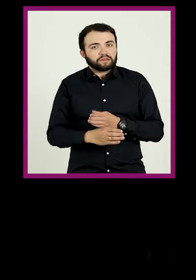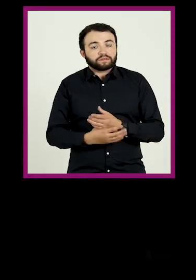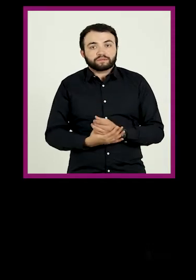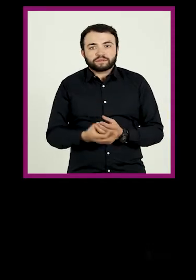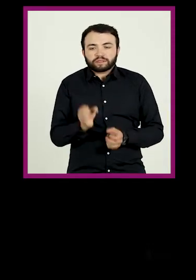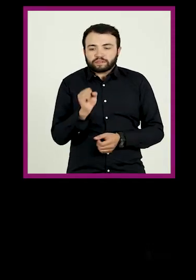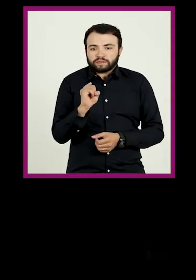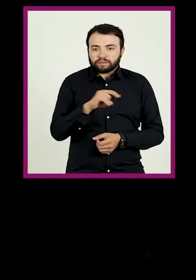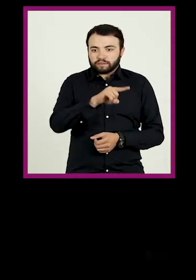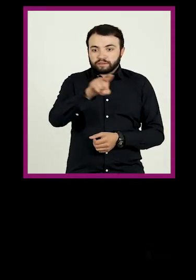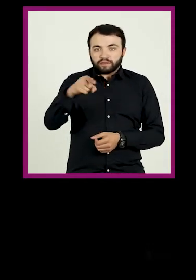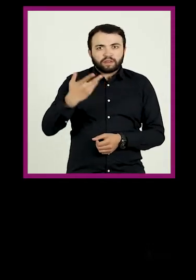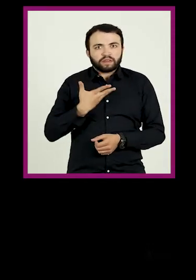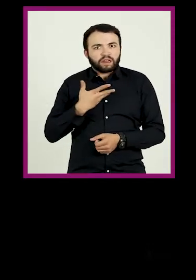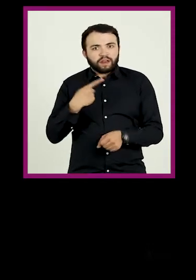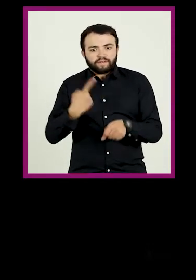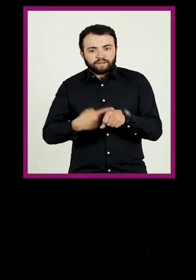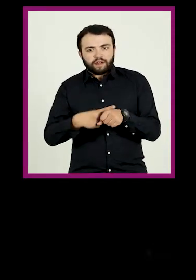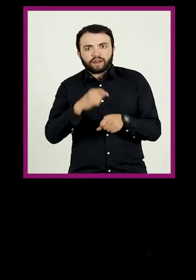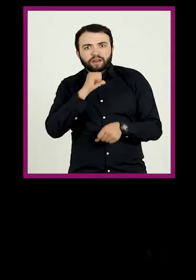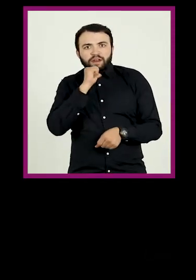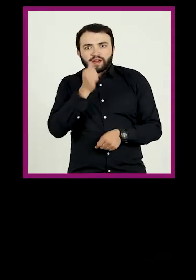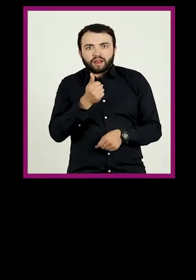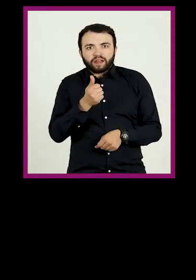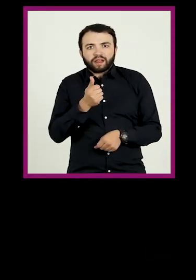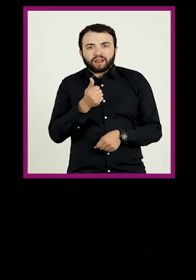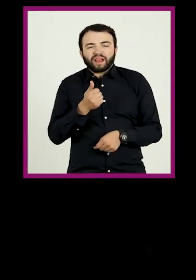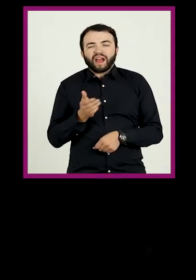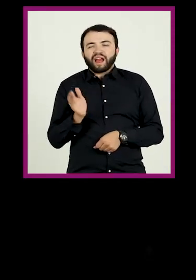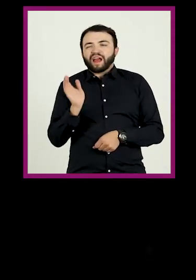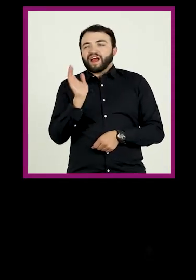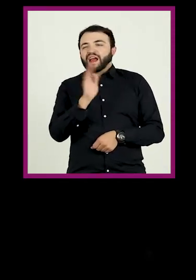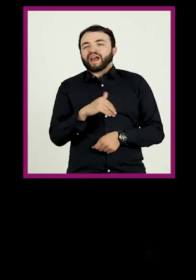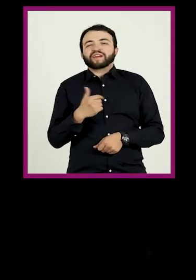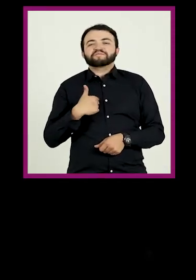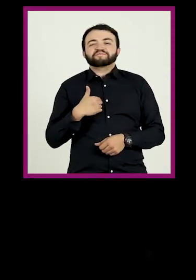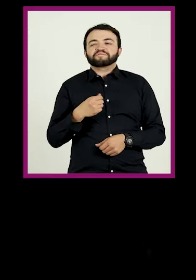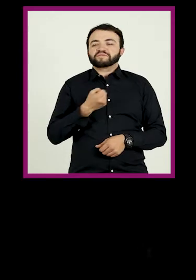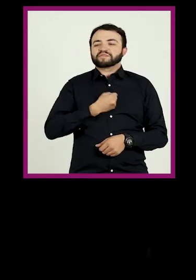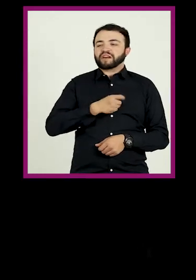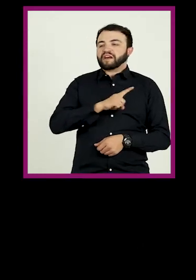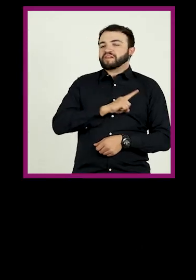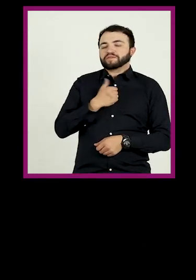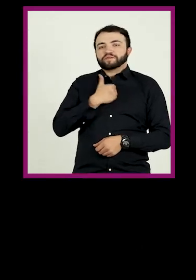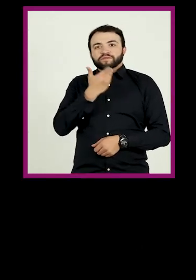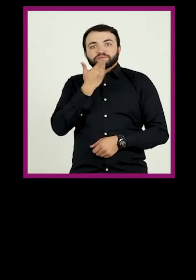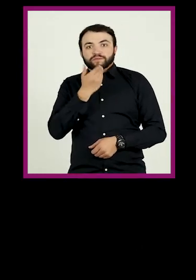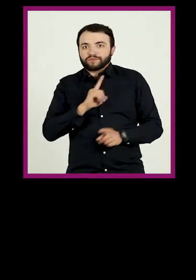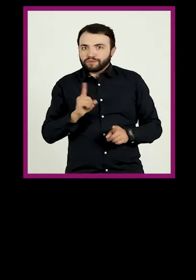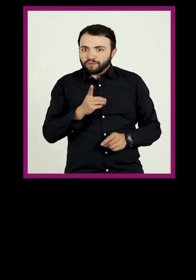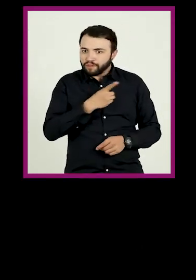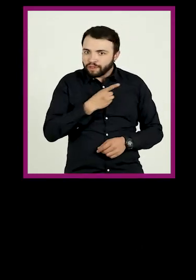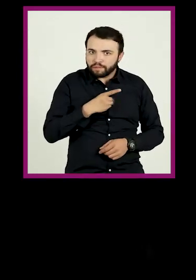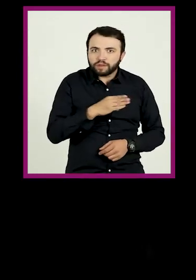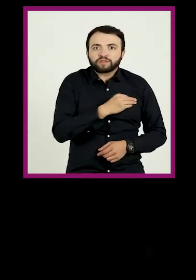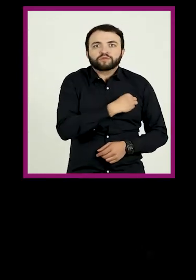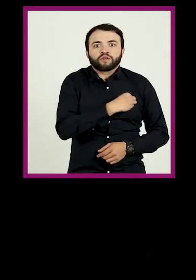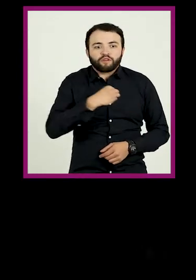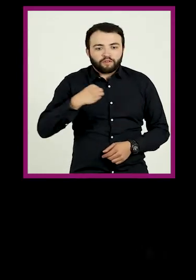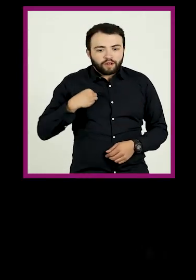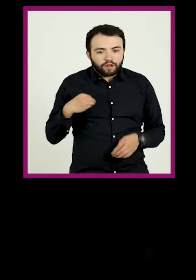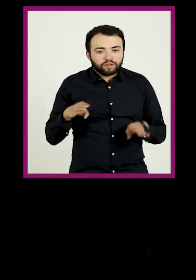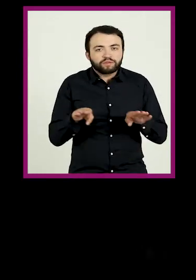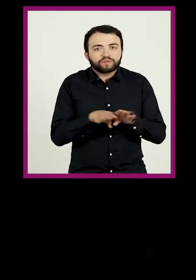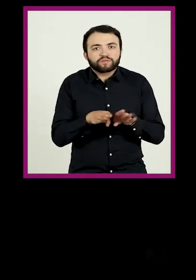es tan importante no tomarlo a la ligera o ser un malagradecido inconscientemente. De alguna manera es